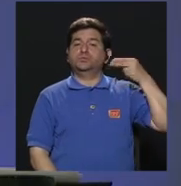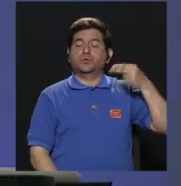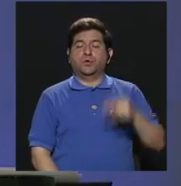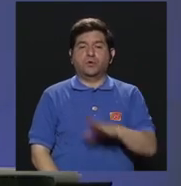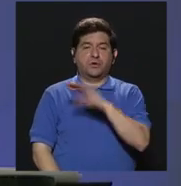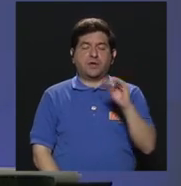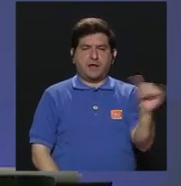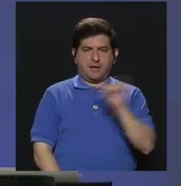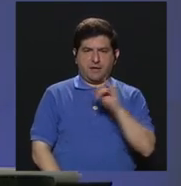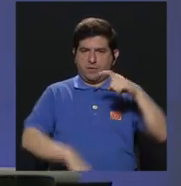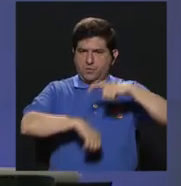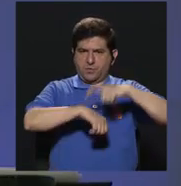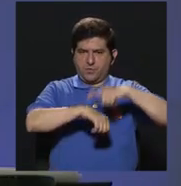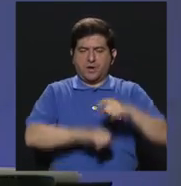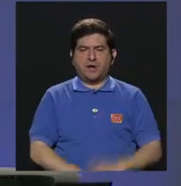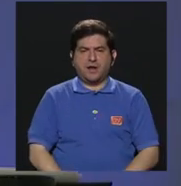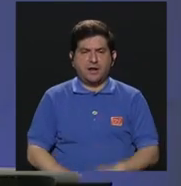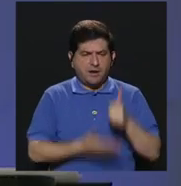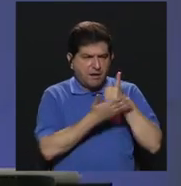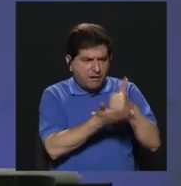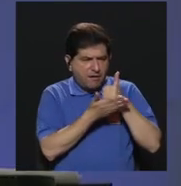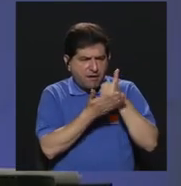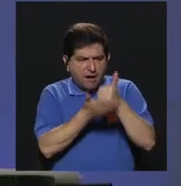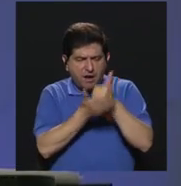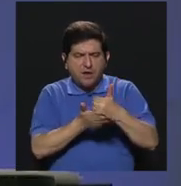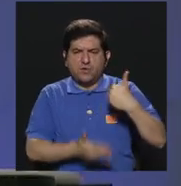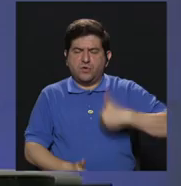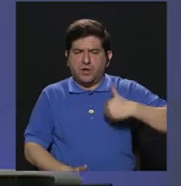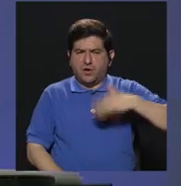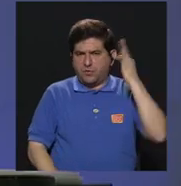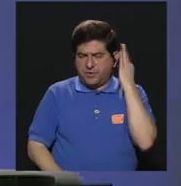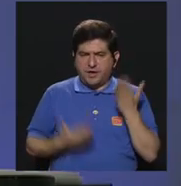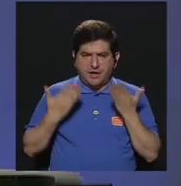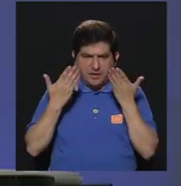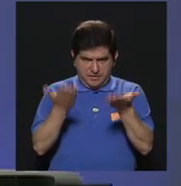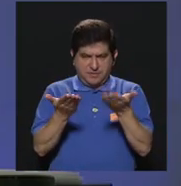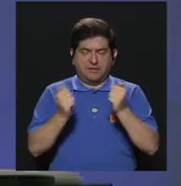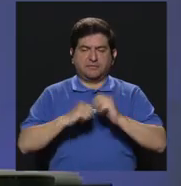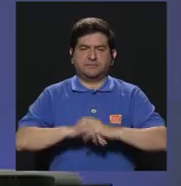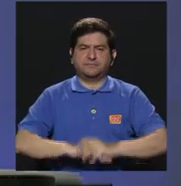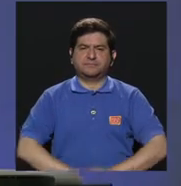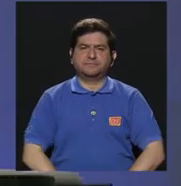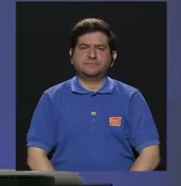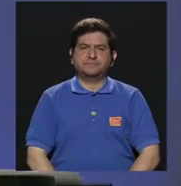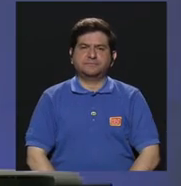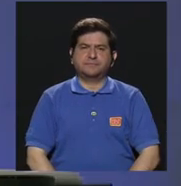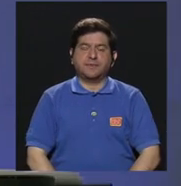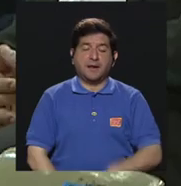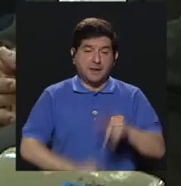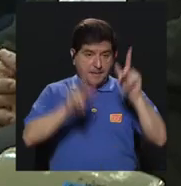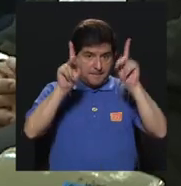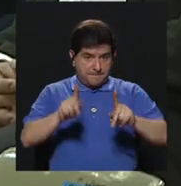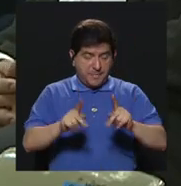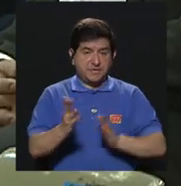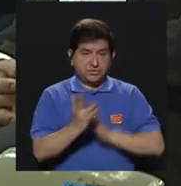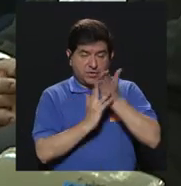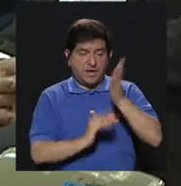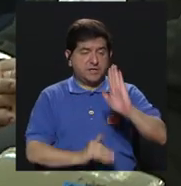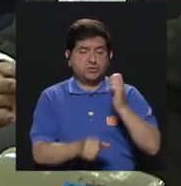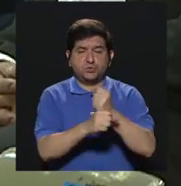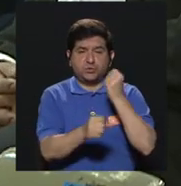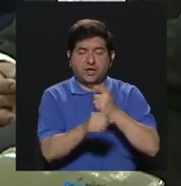y simultáneamente la contribución que han dejado hombres y mujeres ilustres. Estas personas que mediante su